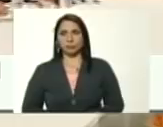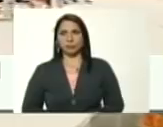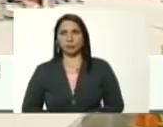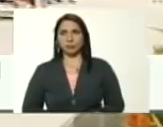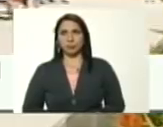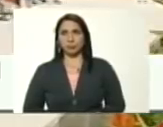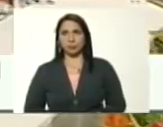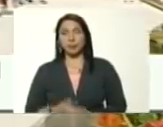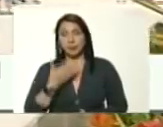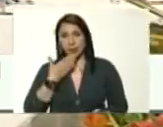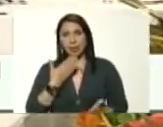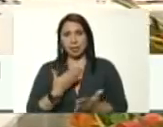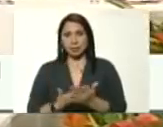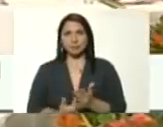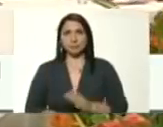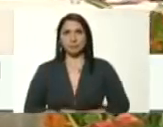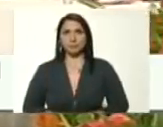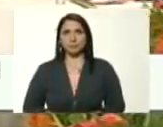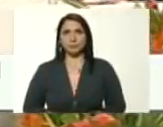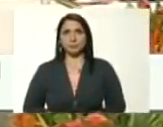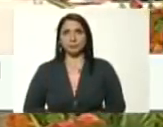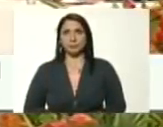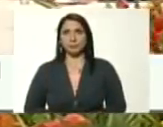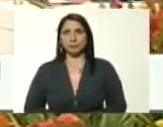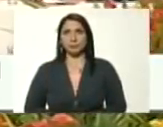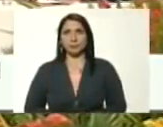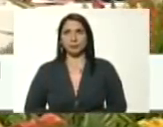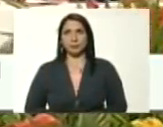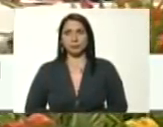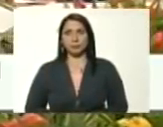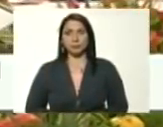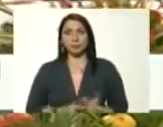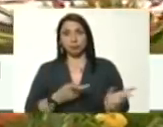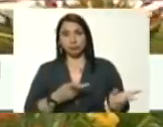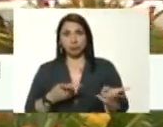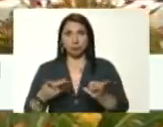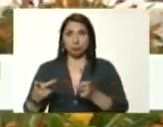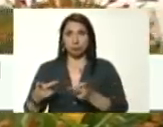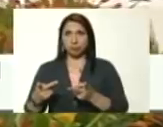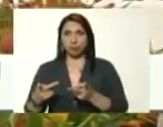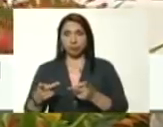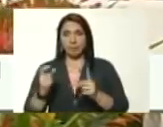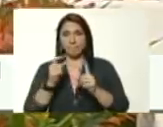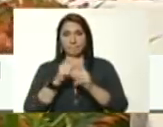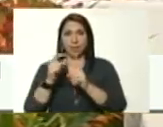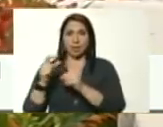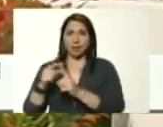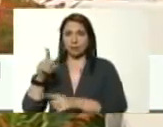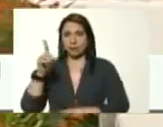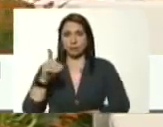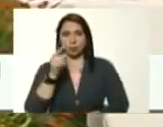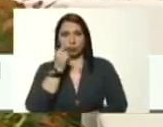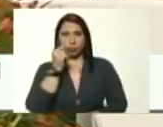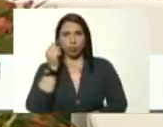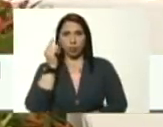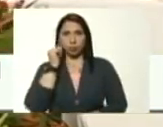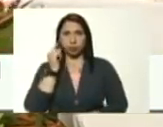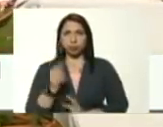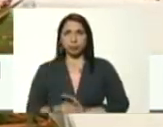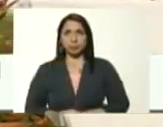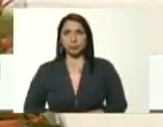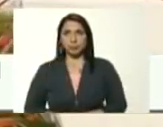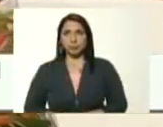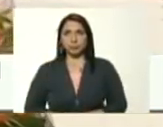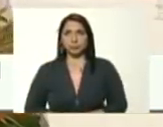muchas gracias señor la vida a continuación invitamos a hacer uso de la palabra el diputado a la asamblea nacional nicolás